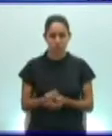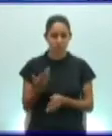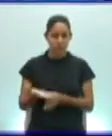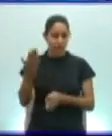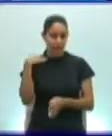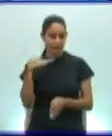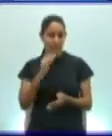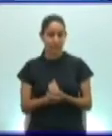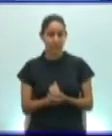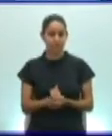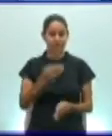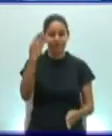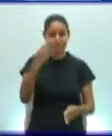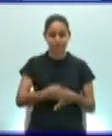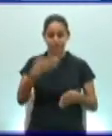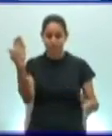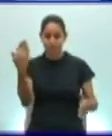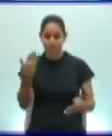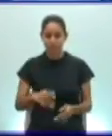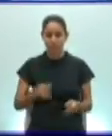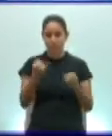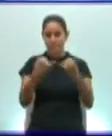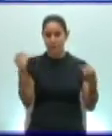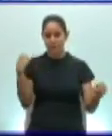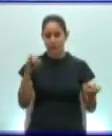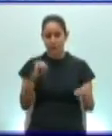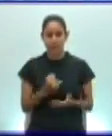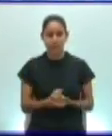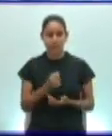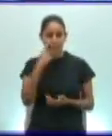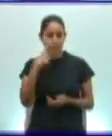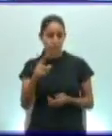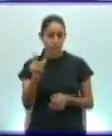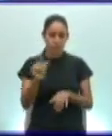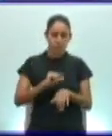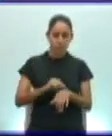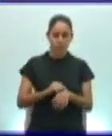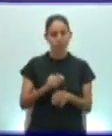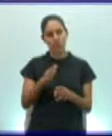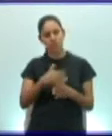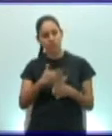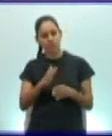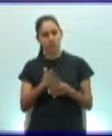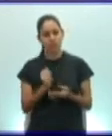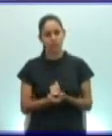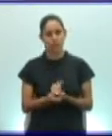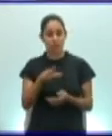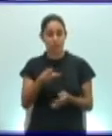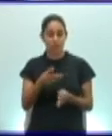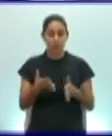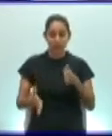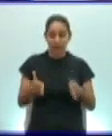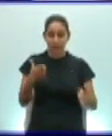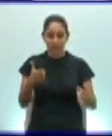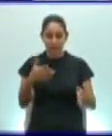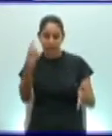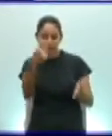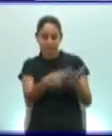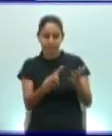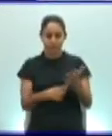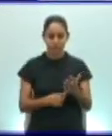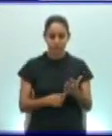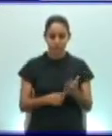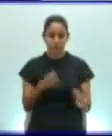antiimperialista, donde hemos visto algunos momentos significativos, sobre todo hechos que nos demuestran ese carácter que le dábamos a la